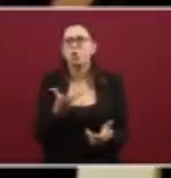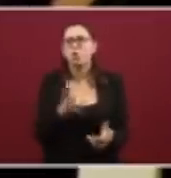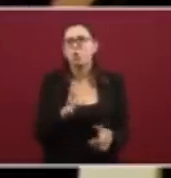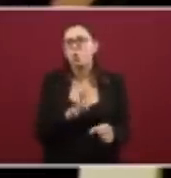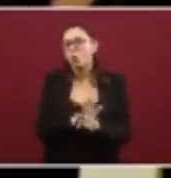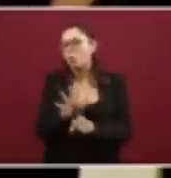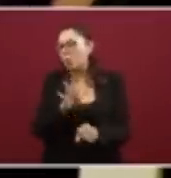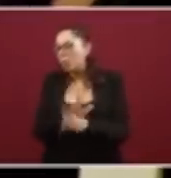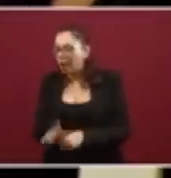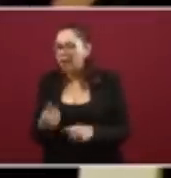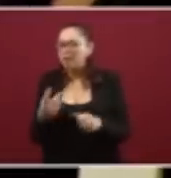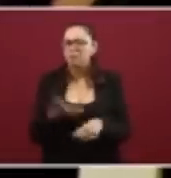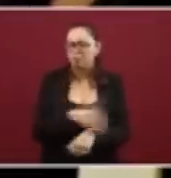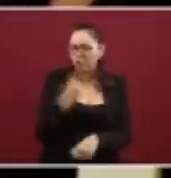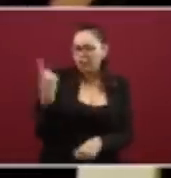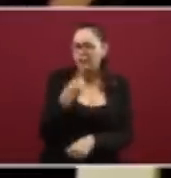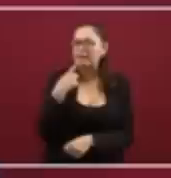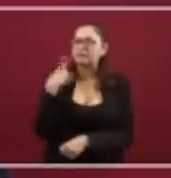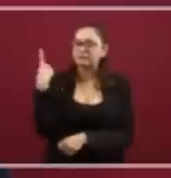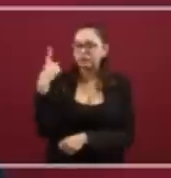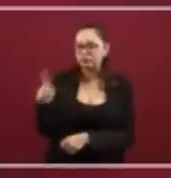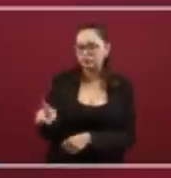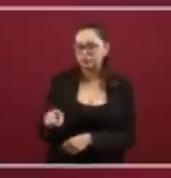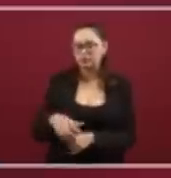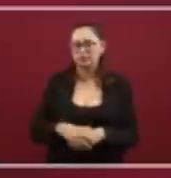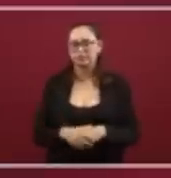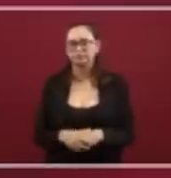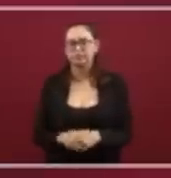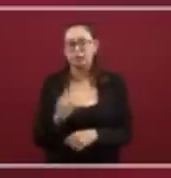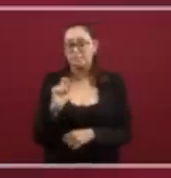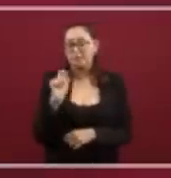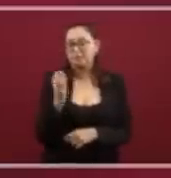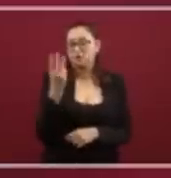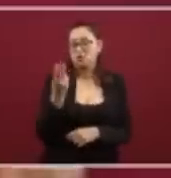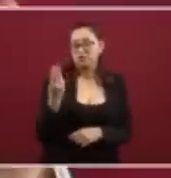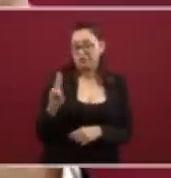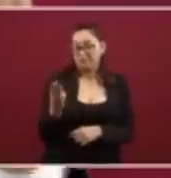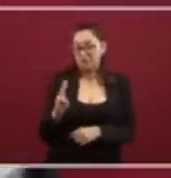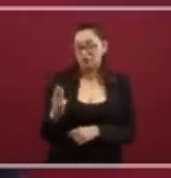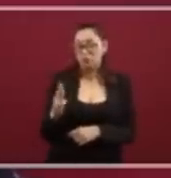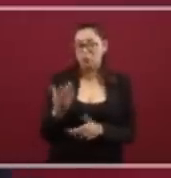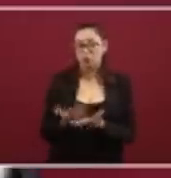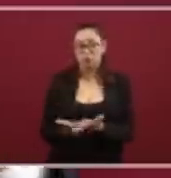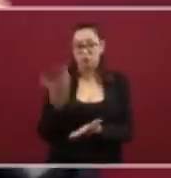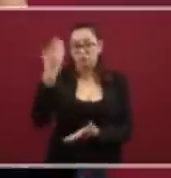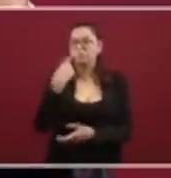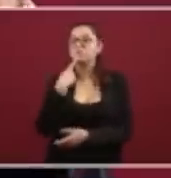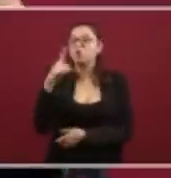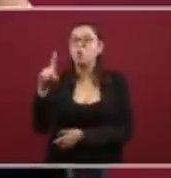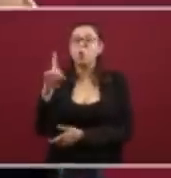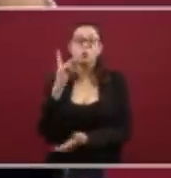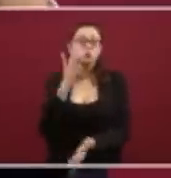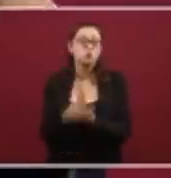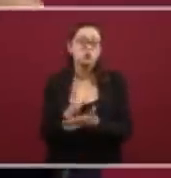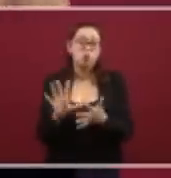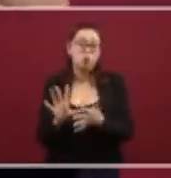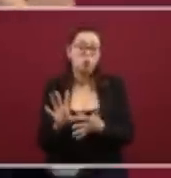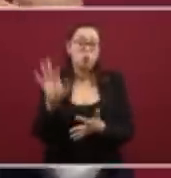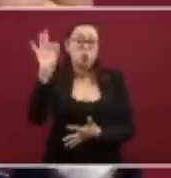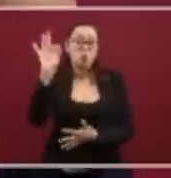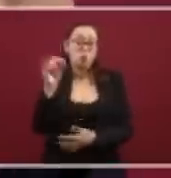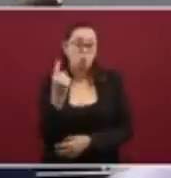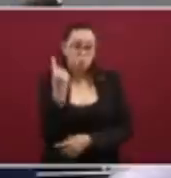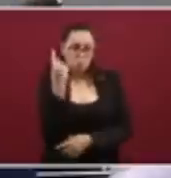causales de por qué se está denunciando la denuncia presentada el 22 de mayo específicamente toma una de más o menos